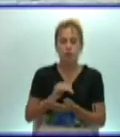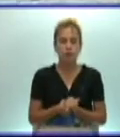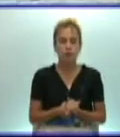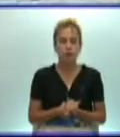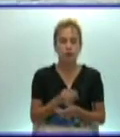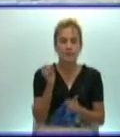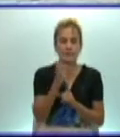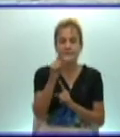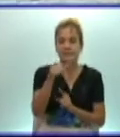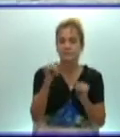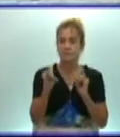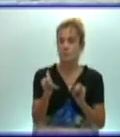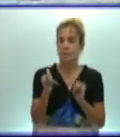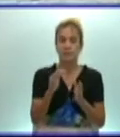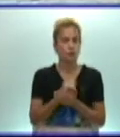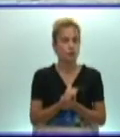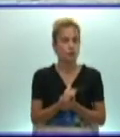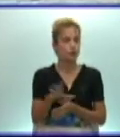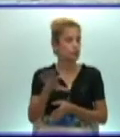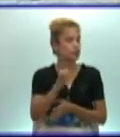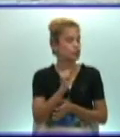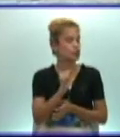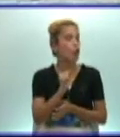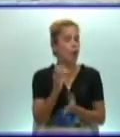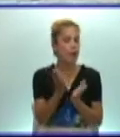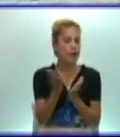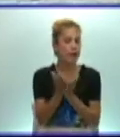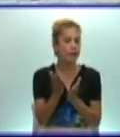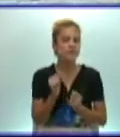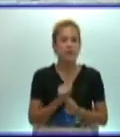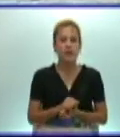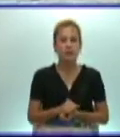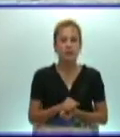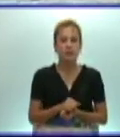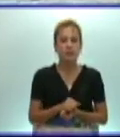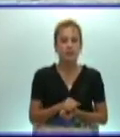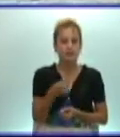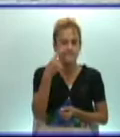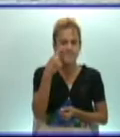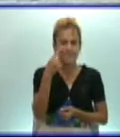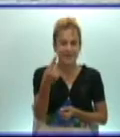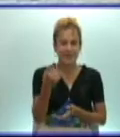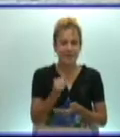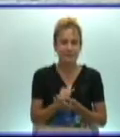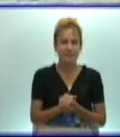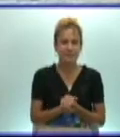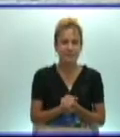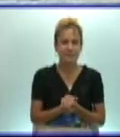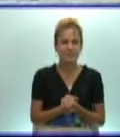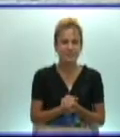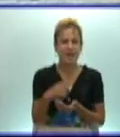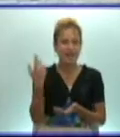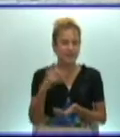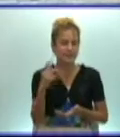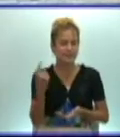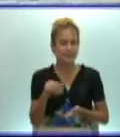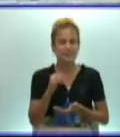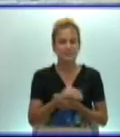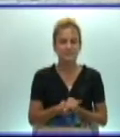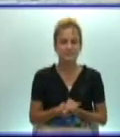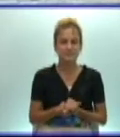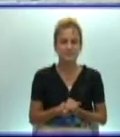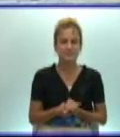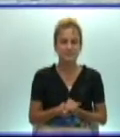esta información y todos estos contenidos que han estado trabajando, veamos entonces la siguiente actividad.